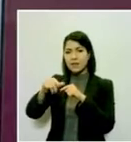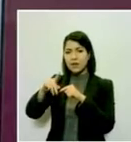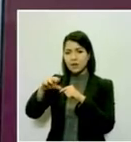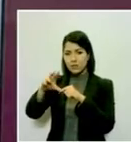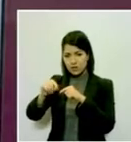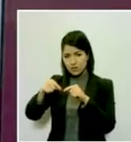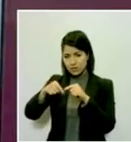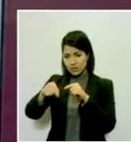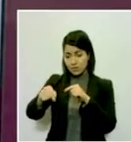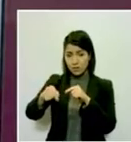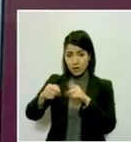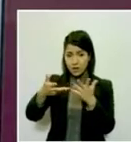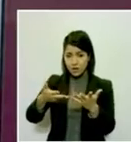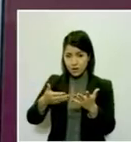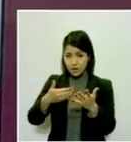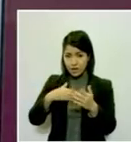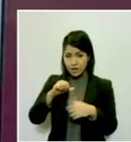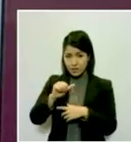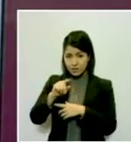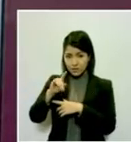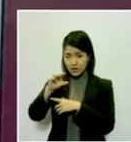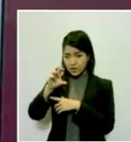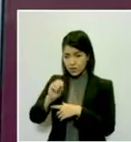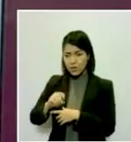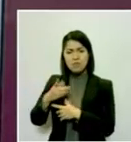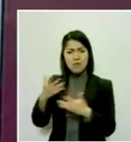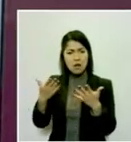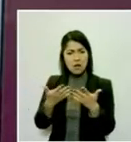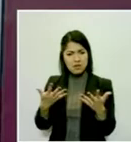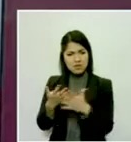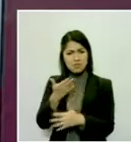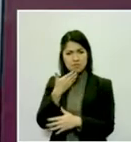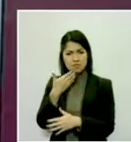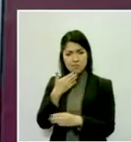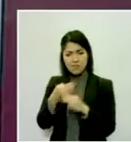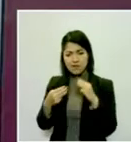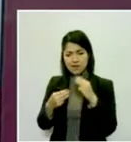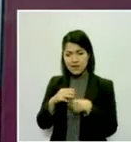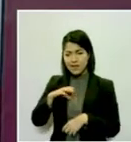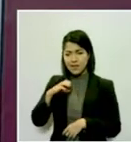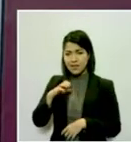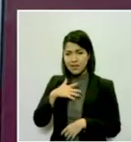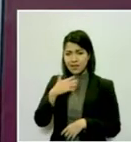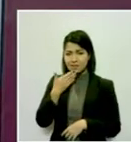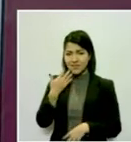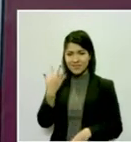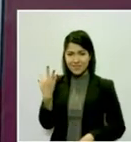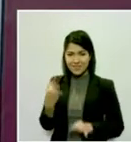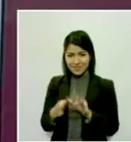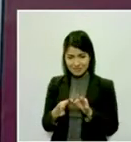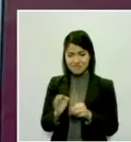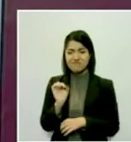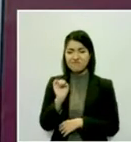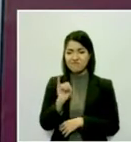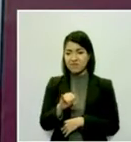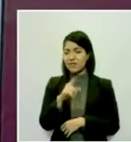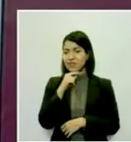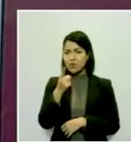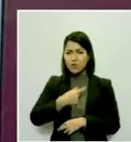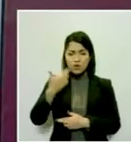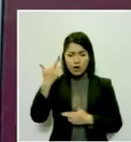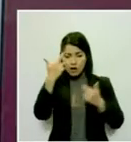con asfalto, y se está haciendo de muy buena calidad. Estamos revisando, por supuesto, las